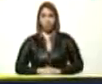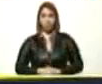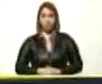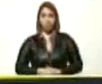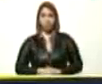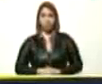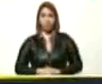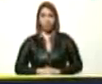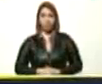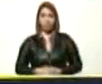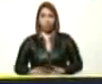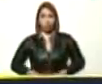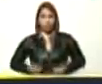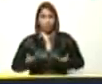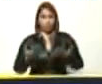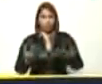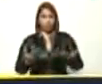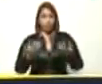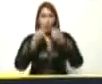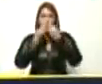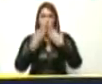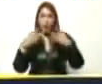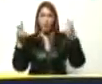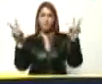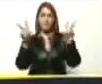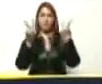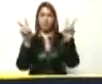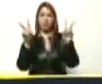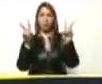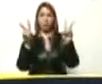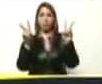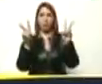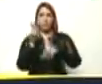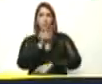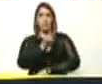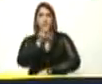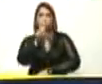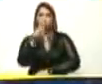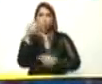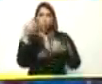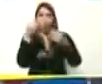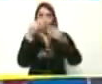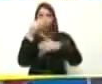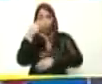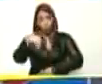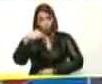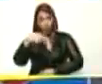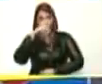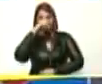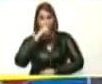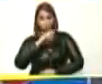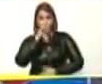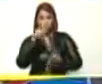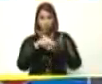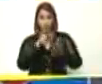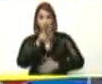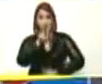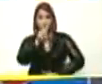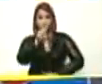que nos llevó, a esa buena victoria, del 21, noviembre, del año, 2021,